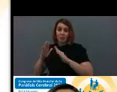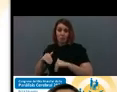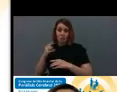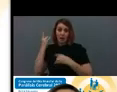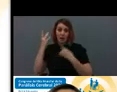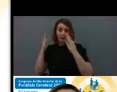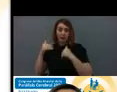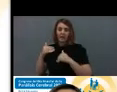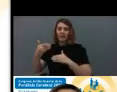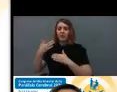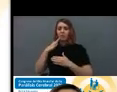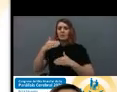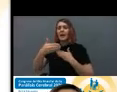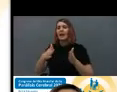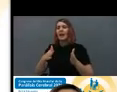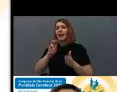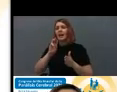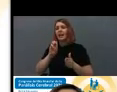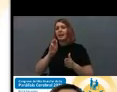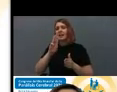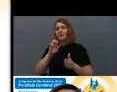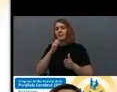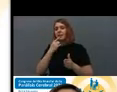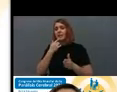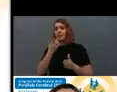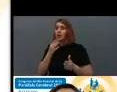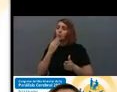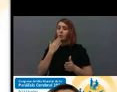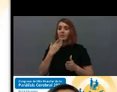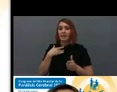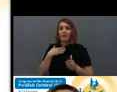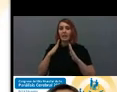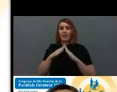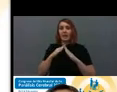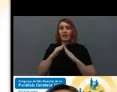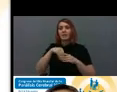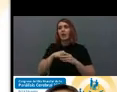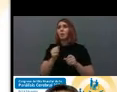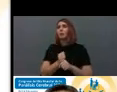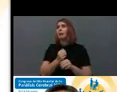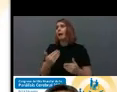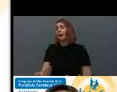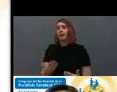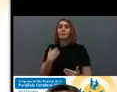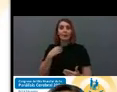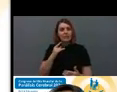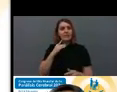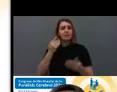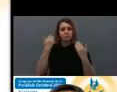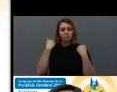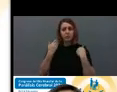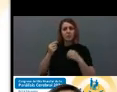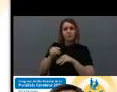en esa caja desastre de la EPA, que son amas de casa inactivas, cuando sí que están haciendo un ejercicio de cuidados y de